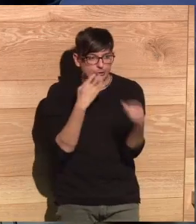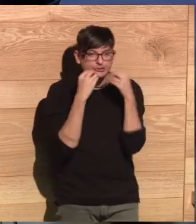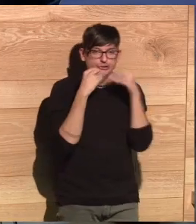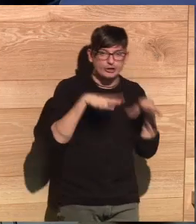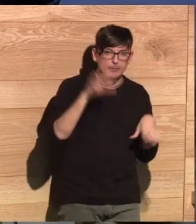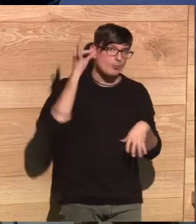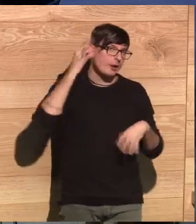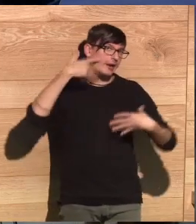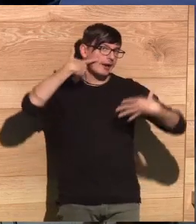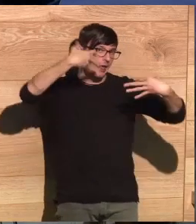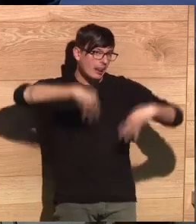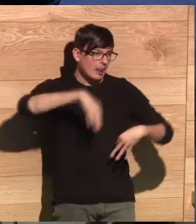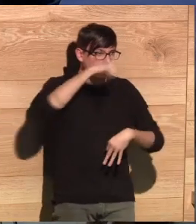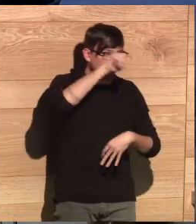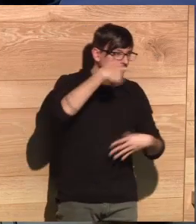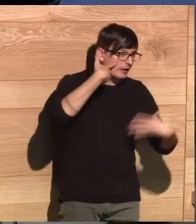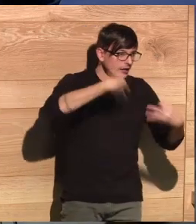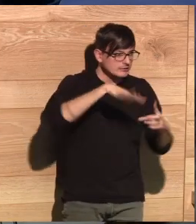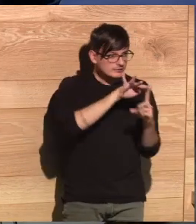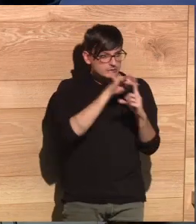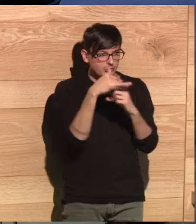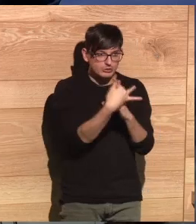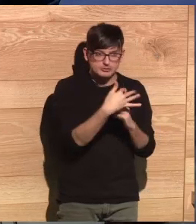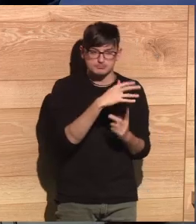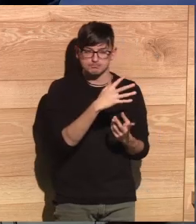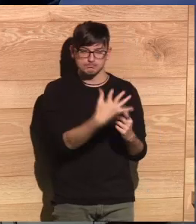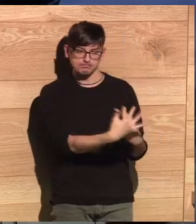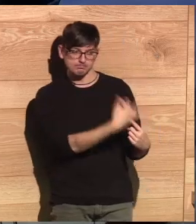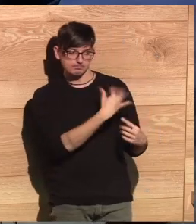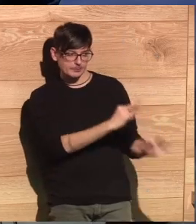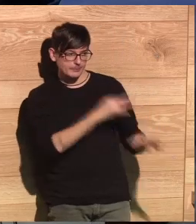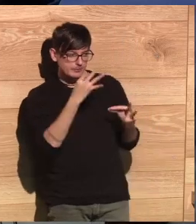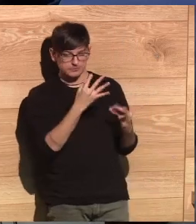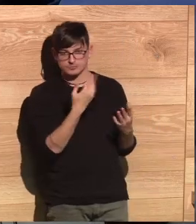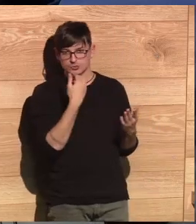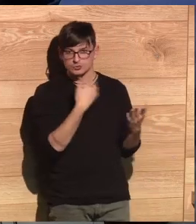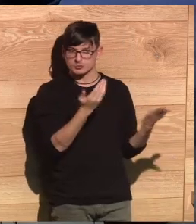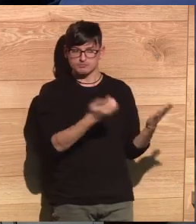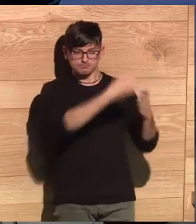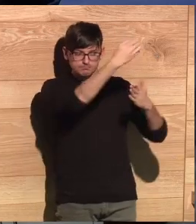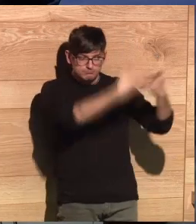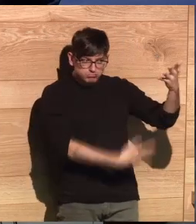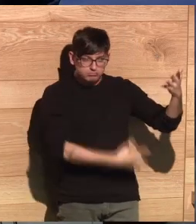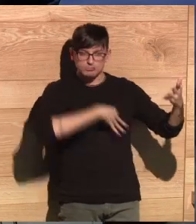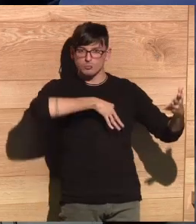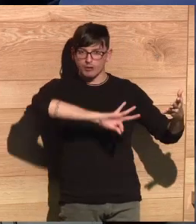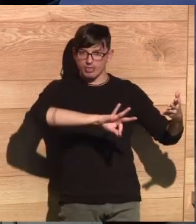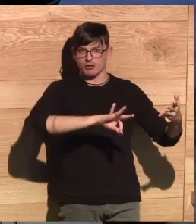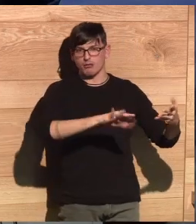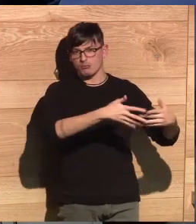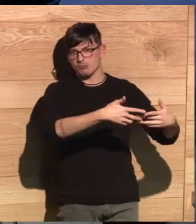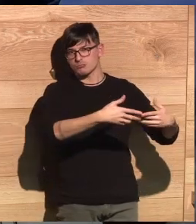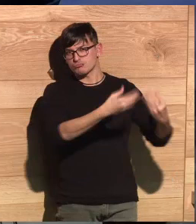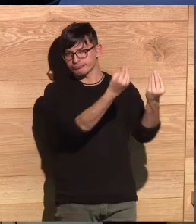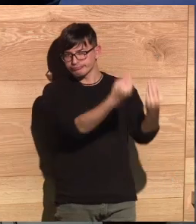historias, mujeres reales, hombres reales, casos que te demuestren el catálogo inmenso que hay de posibilidades, tú